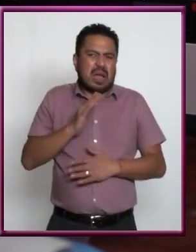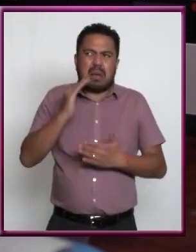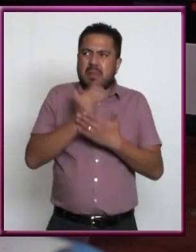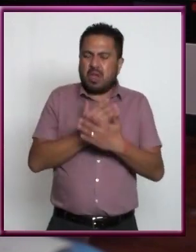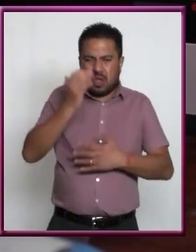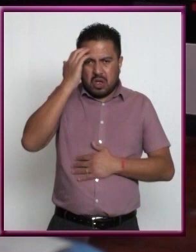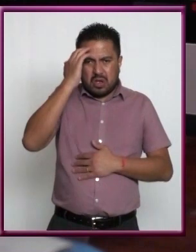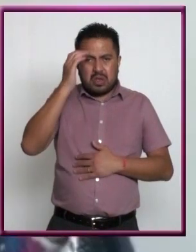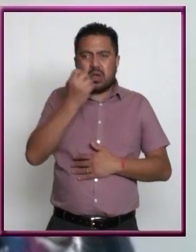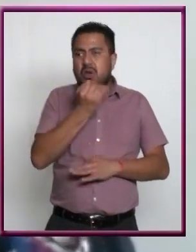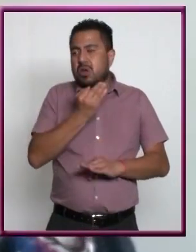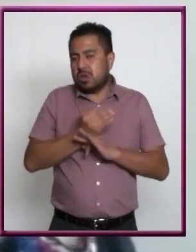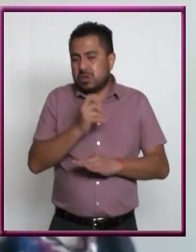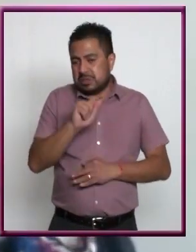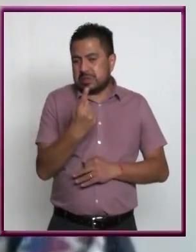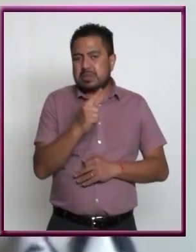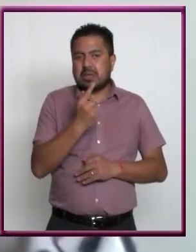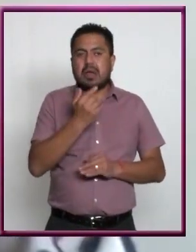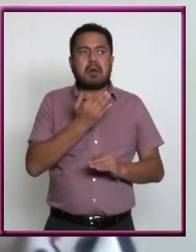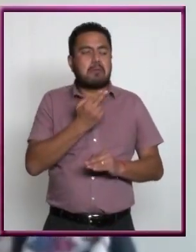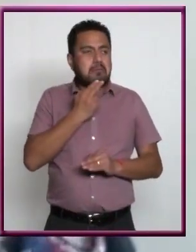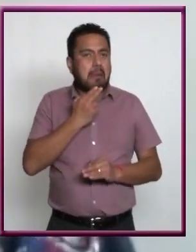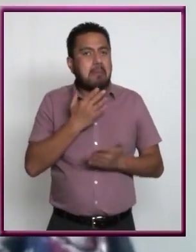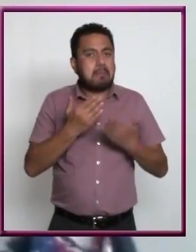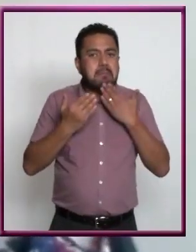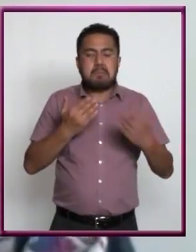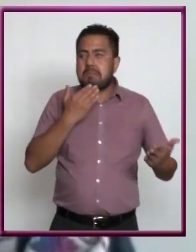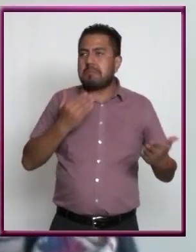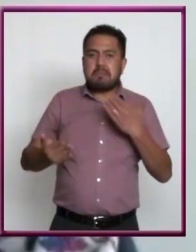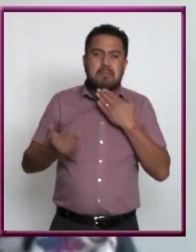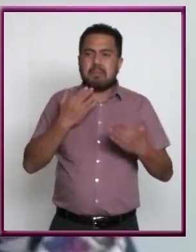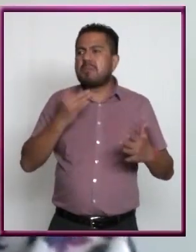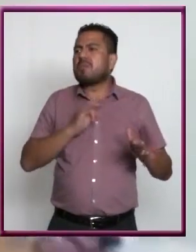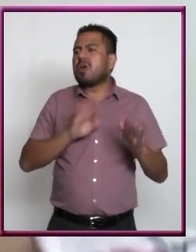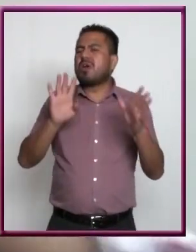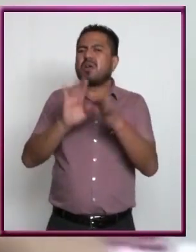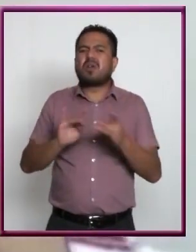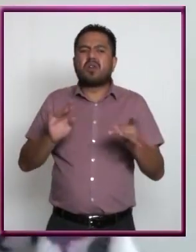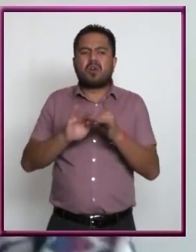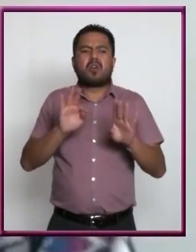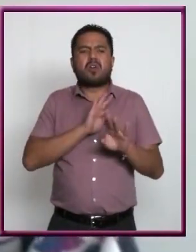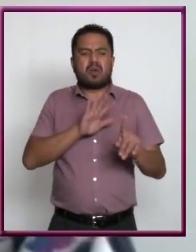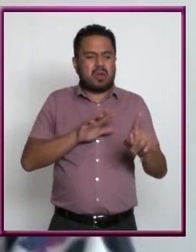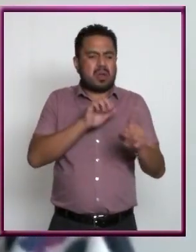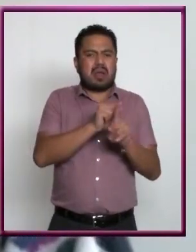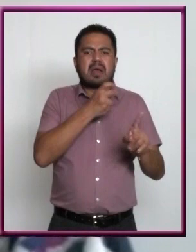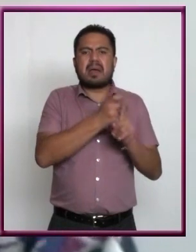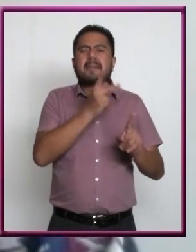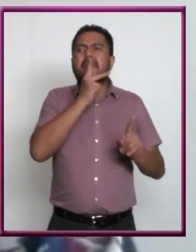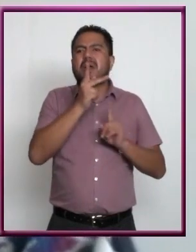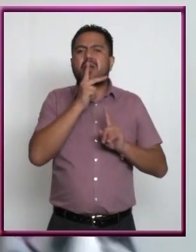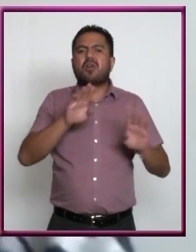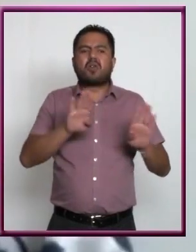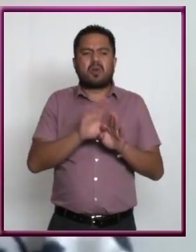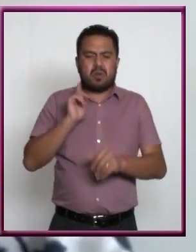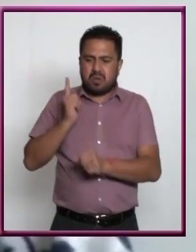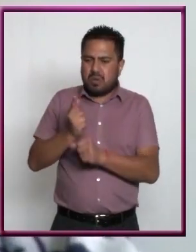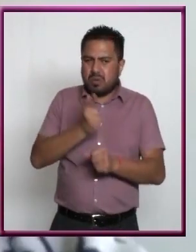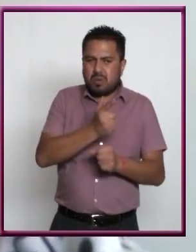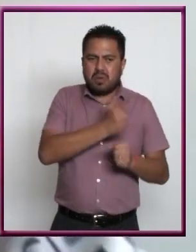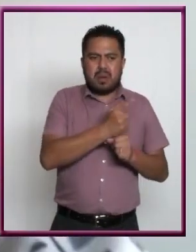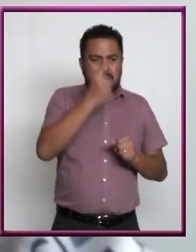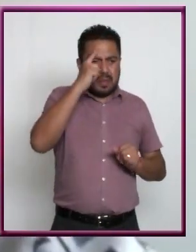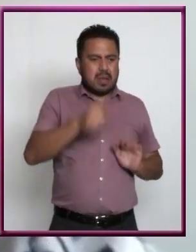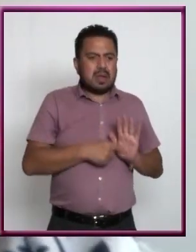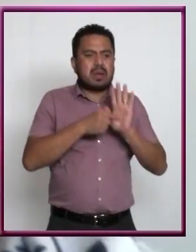ese momento eran 71, funcionó muy bien, era una manera de explicar cómo había yo llegado a esas palabras, dónde las había encontrado,